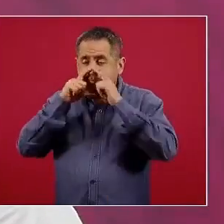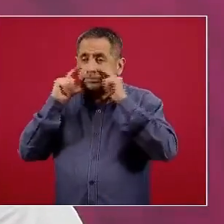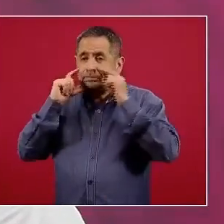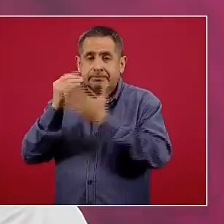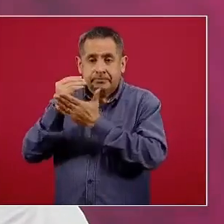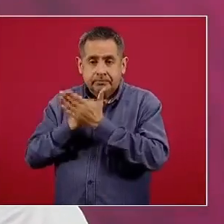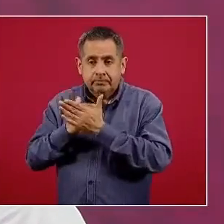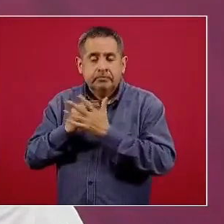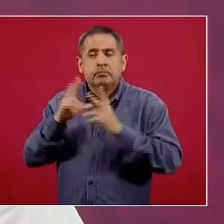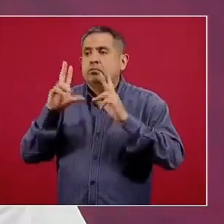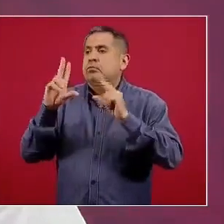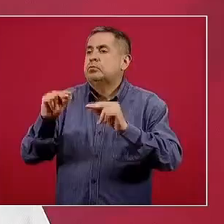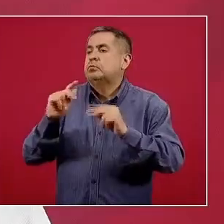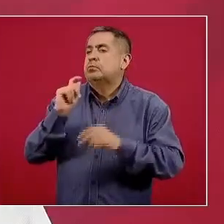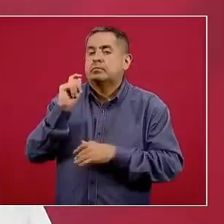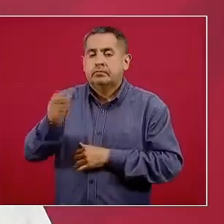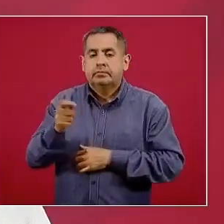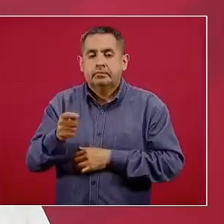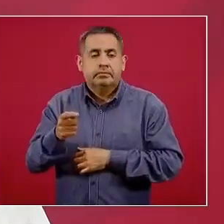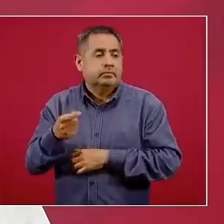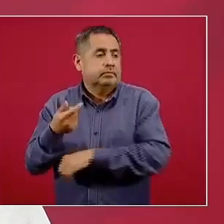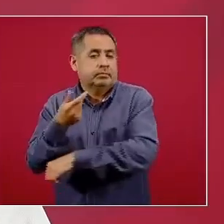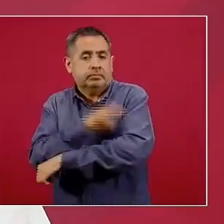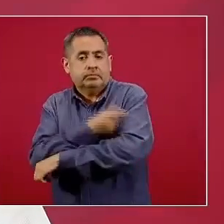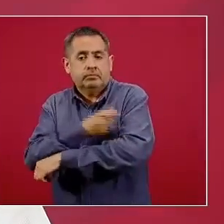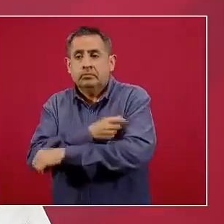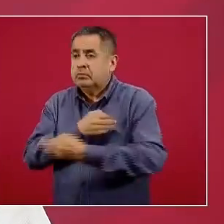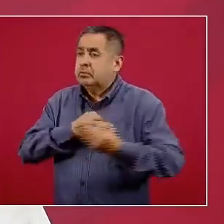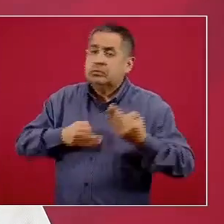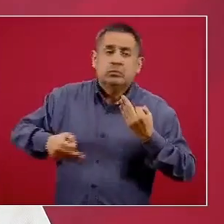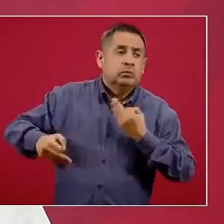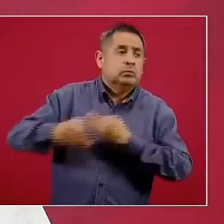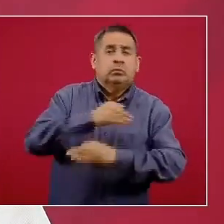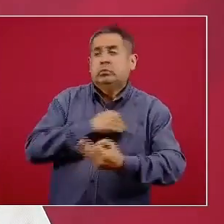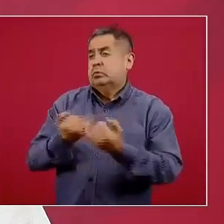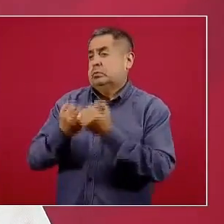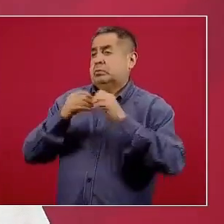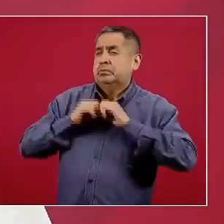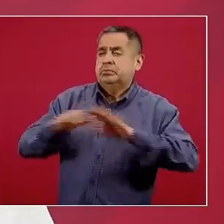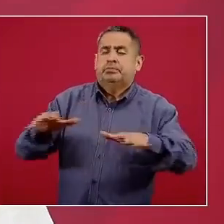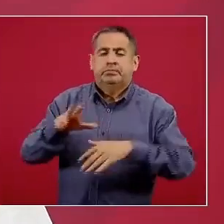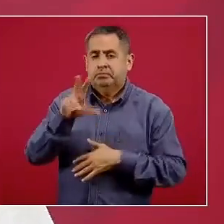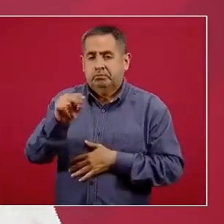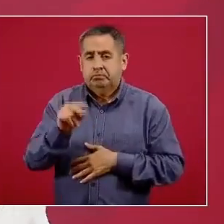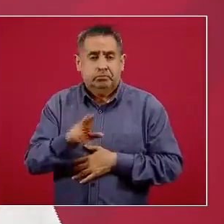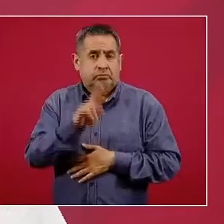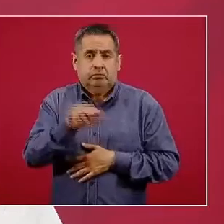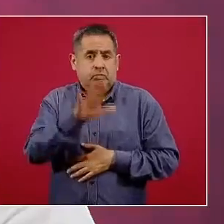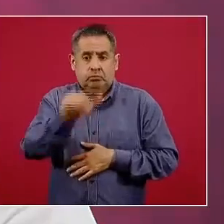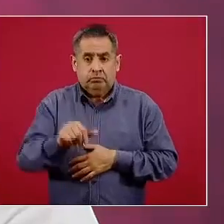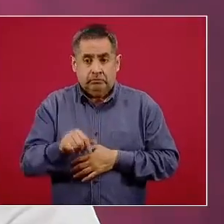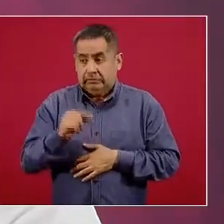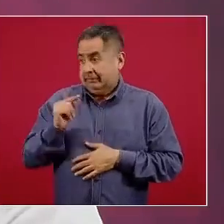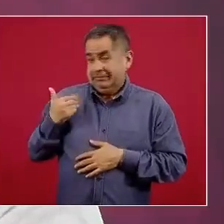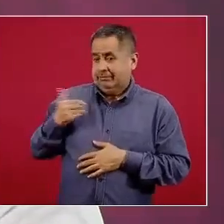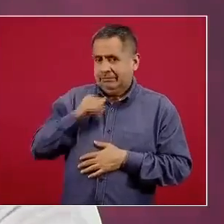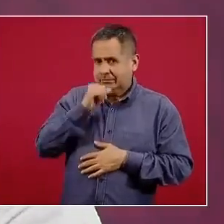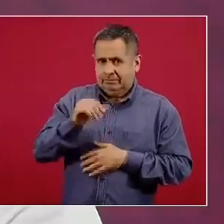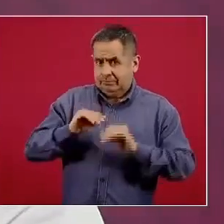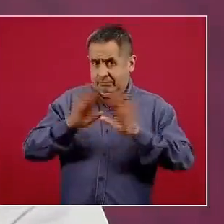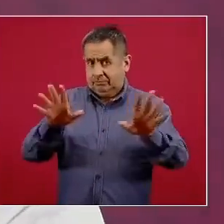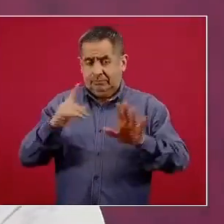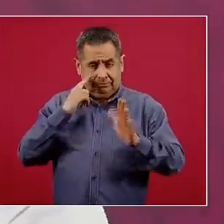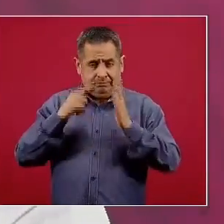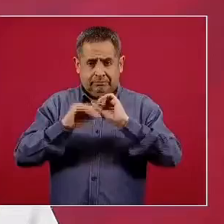no es una vacunación que se pretenda universal. Nunca. Esto no es nuevo. Que quede